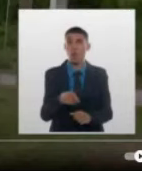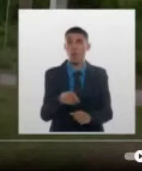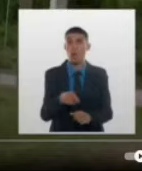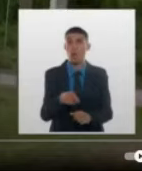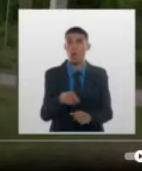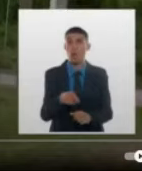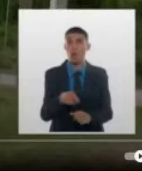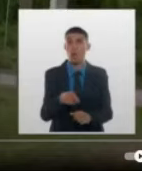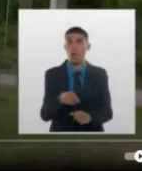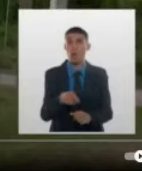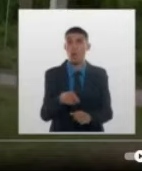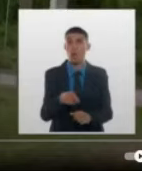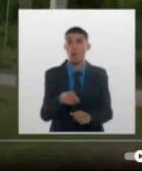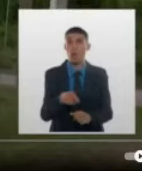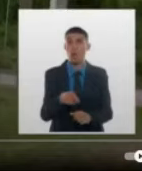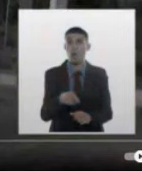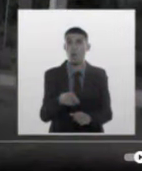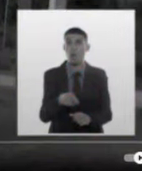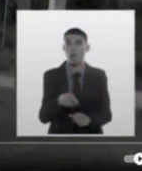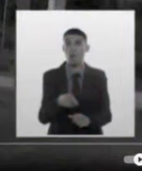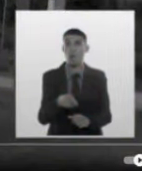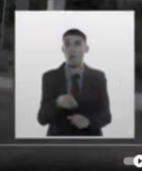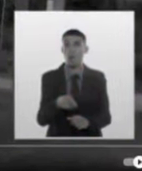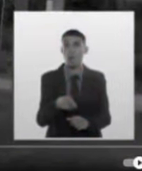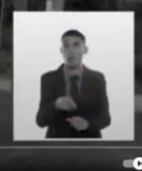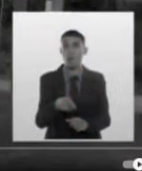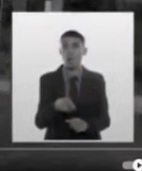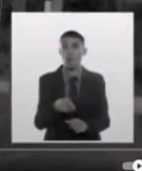¡Espérate un momento! Esta es la leche que llegó... ¡Seré, qué